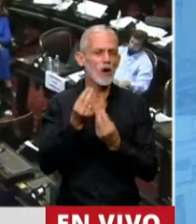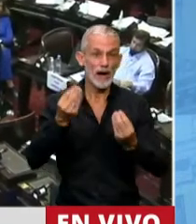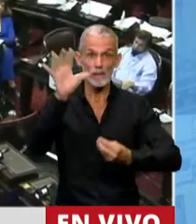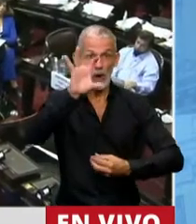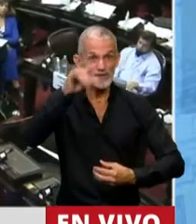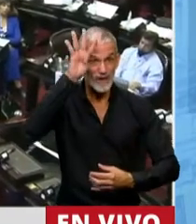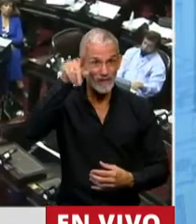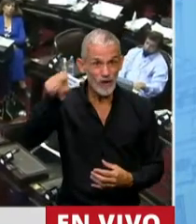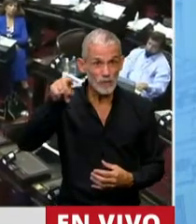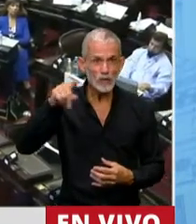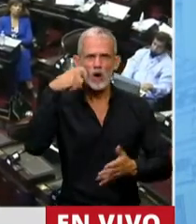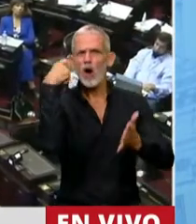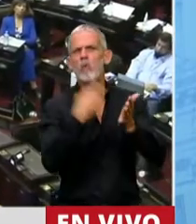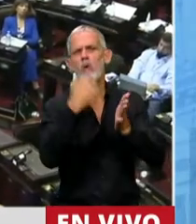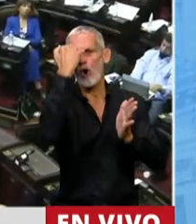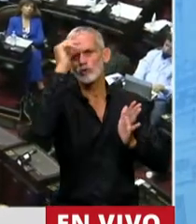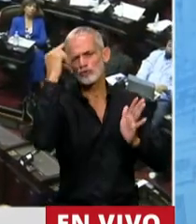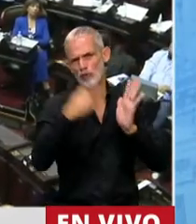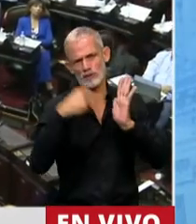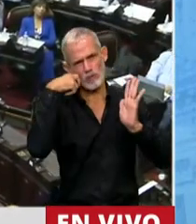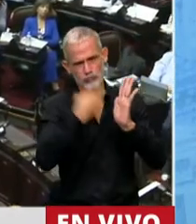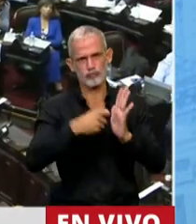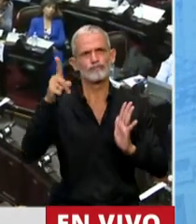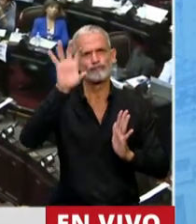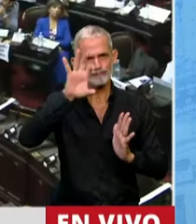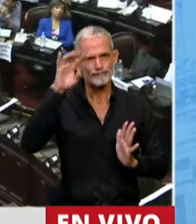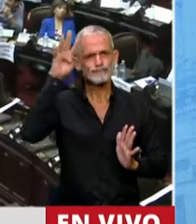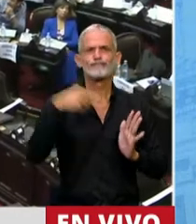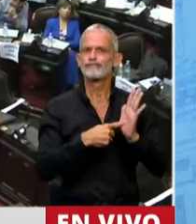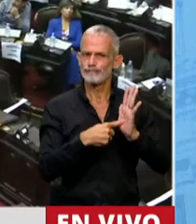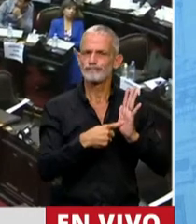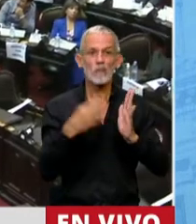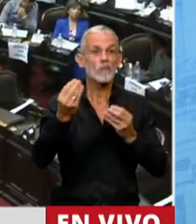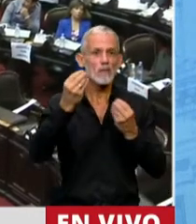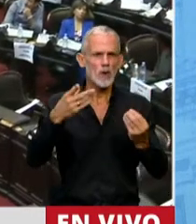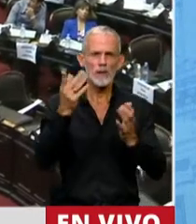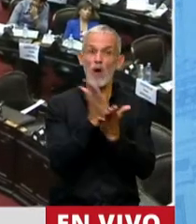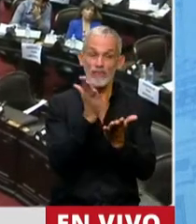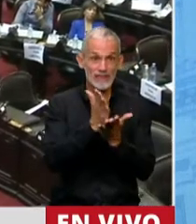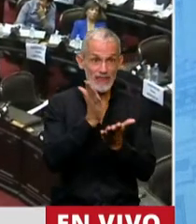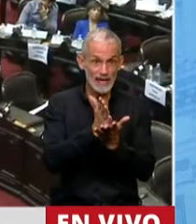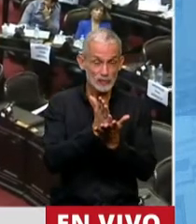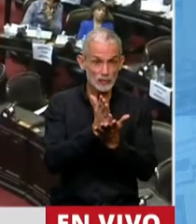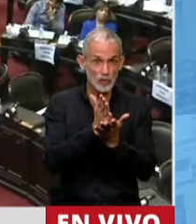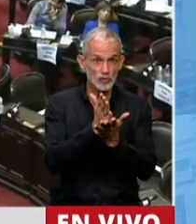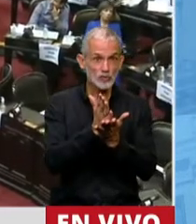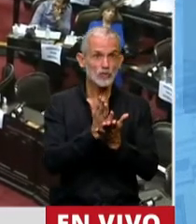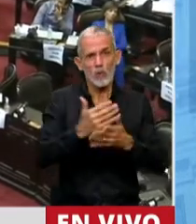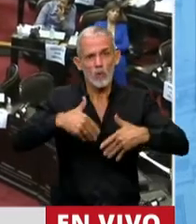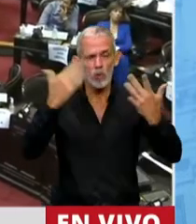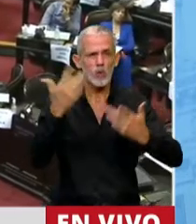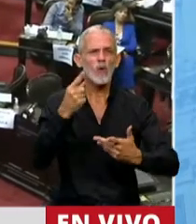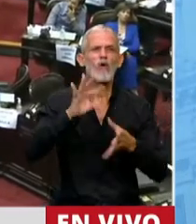provincia de formosa ha violado la constitución nacional porque porque los derechos no pueden ser